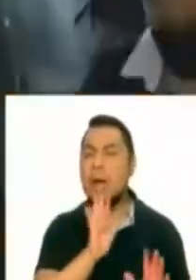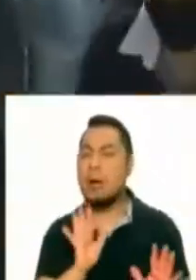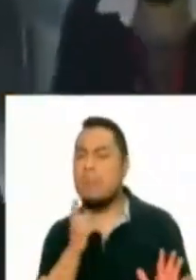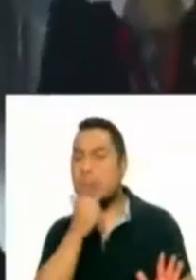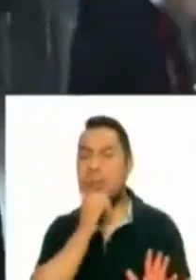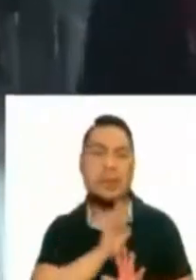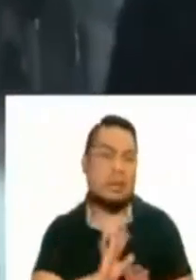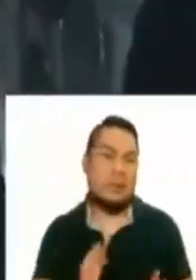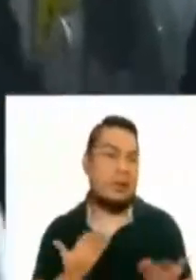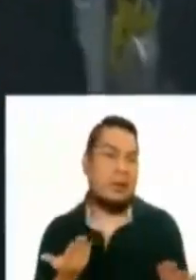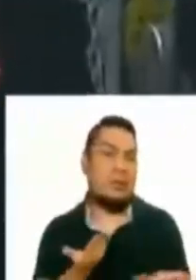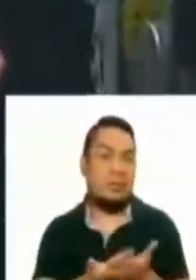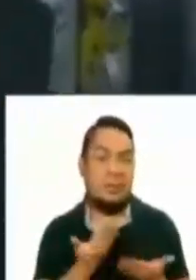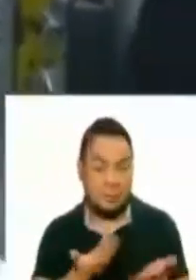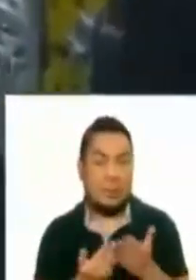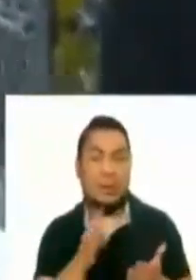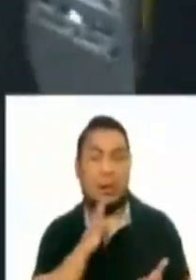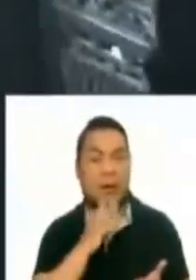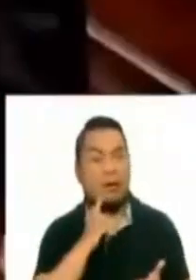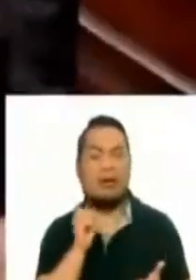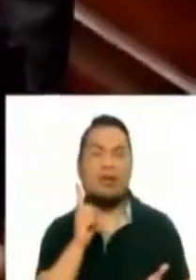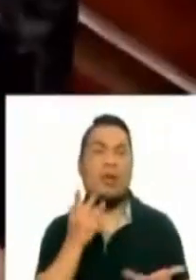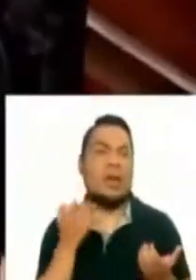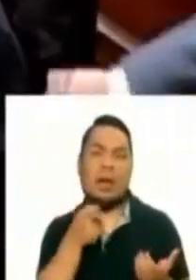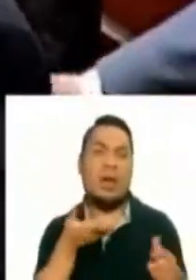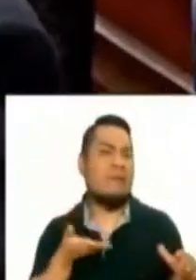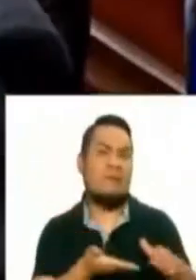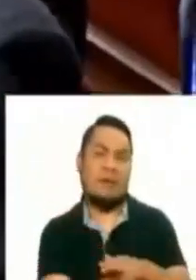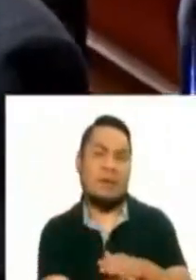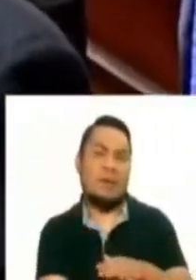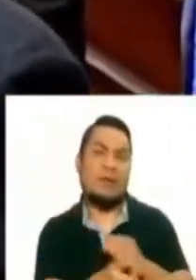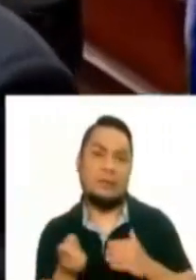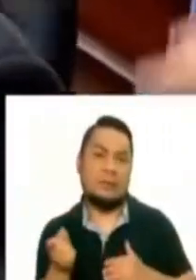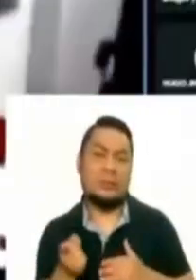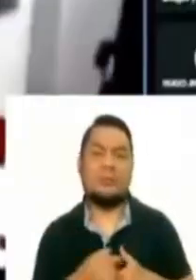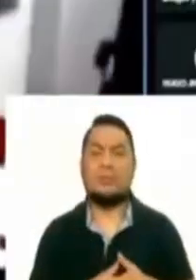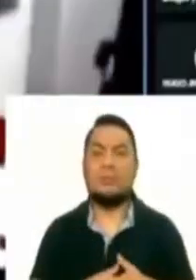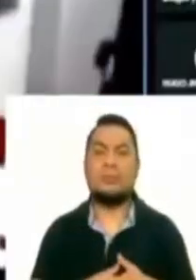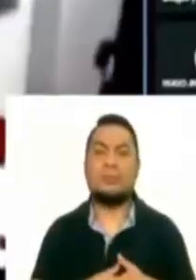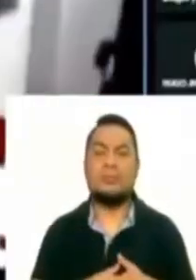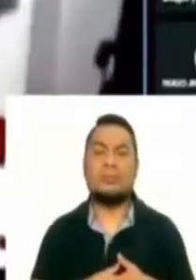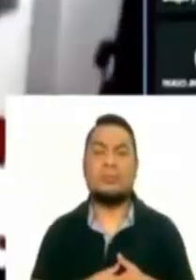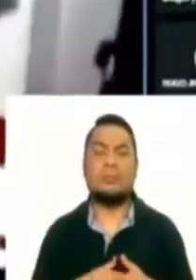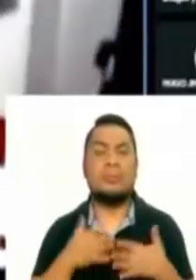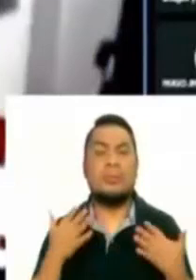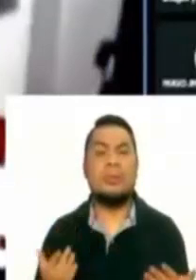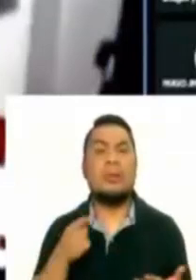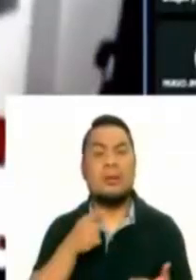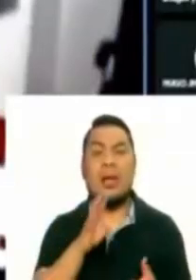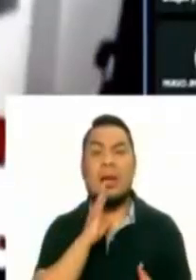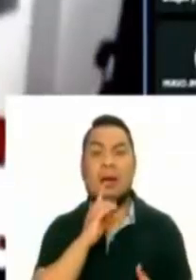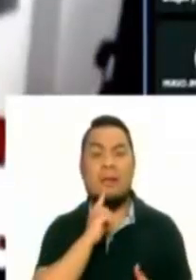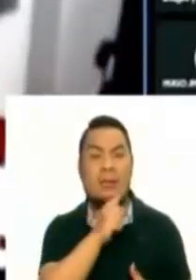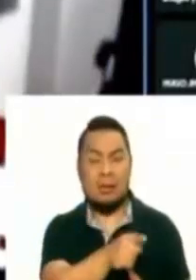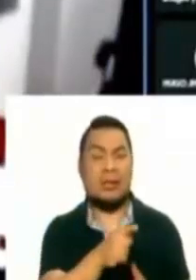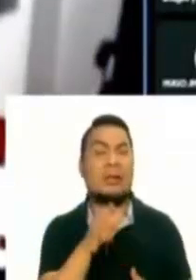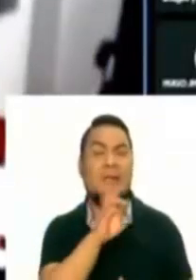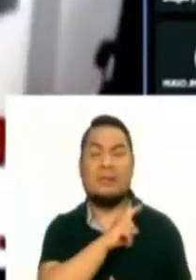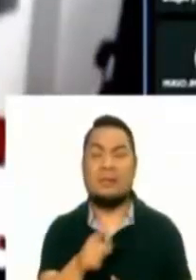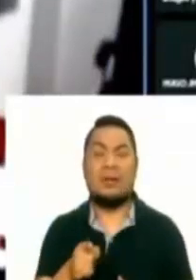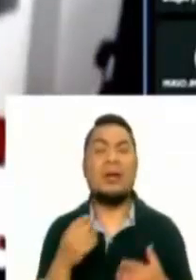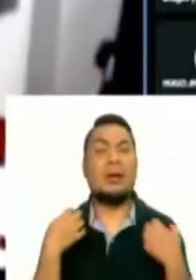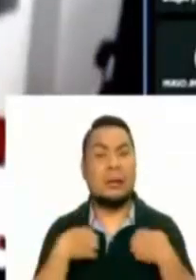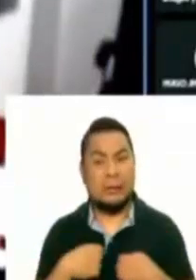le investiga por los presuntos delitos de organización criminal y colusión agravada. También están implicados